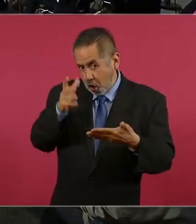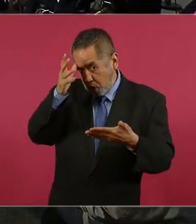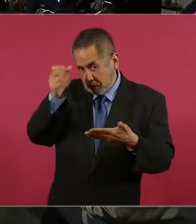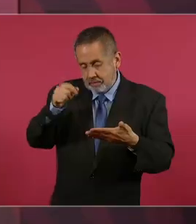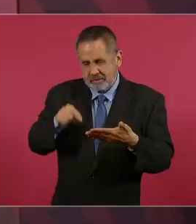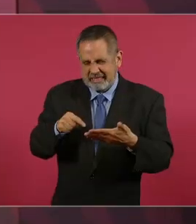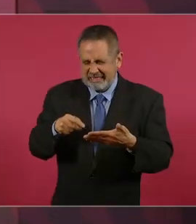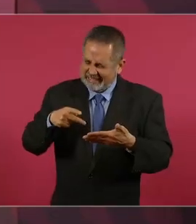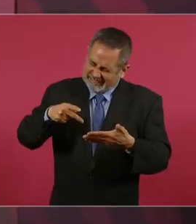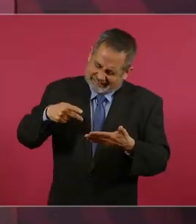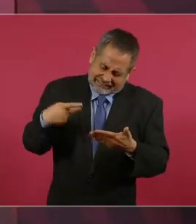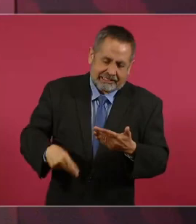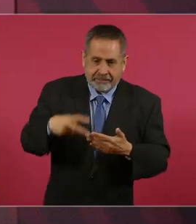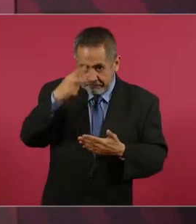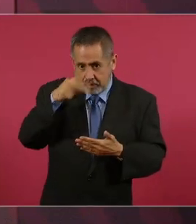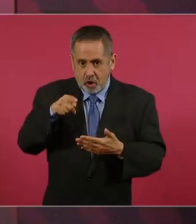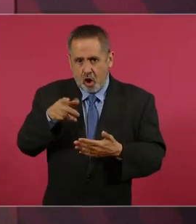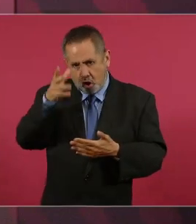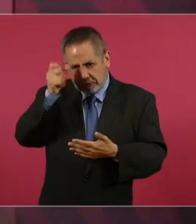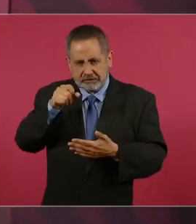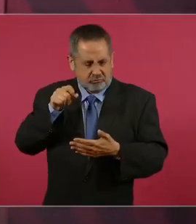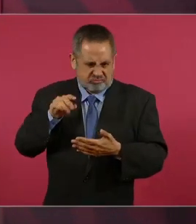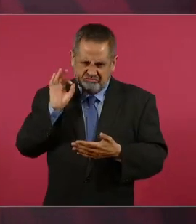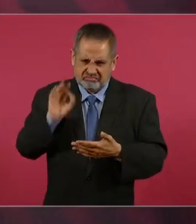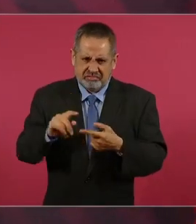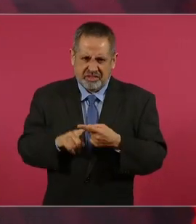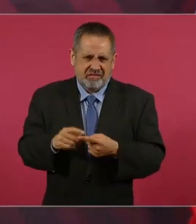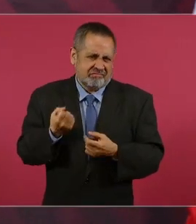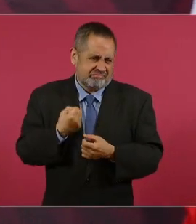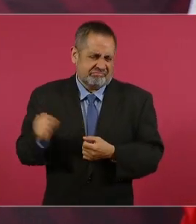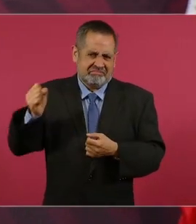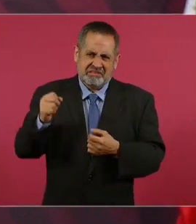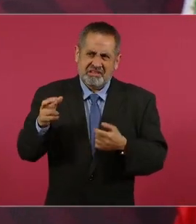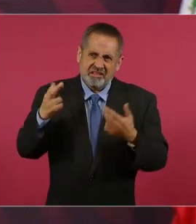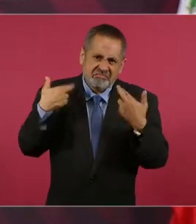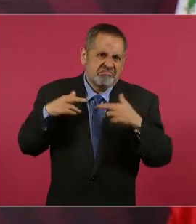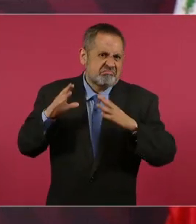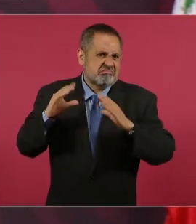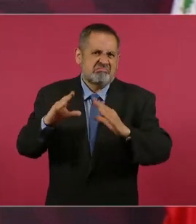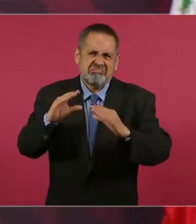muy mexicana, ahí está, gran maestro.